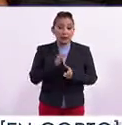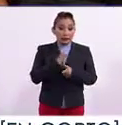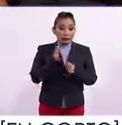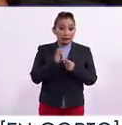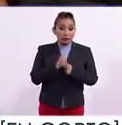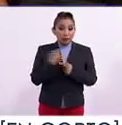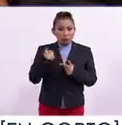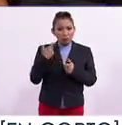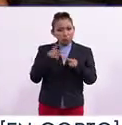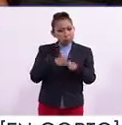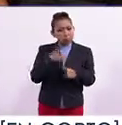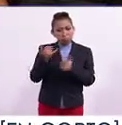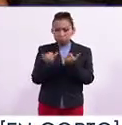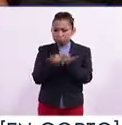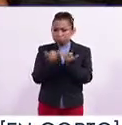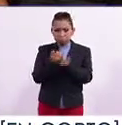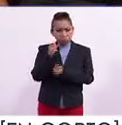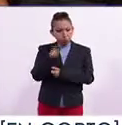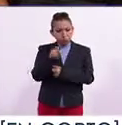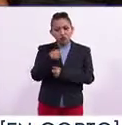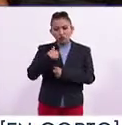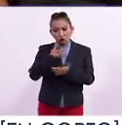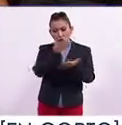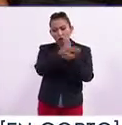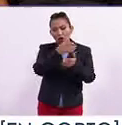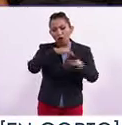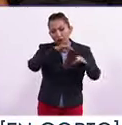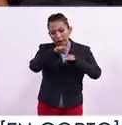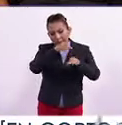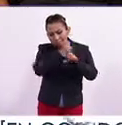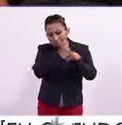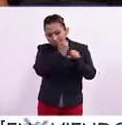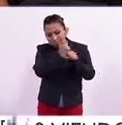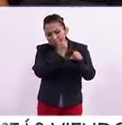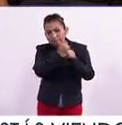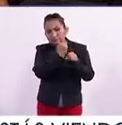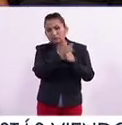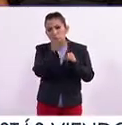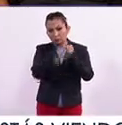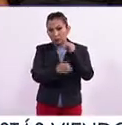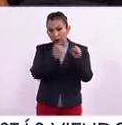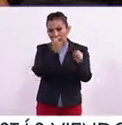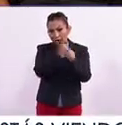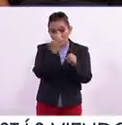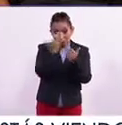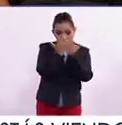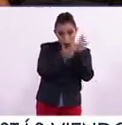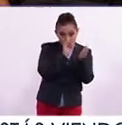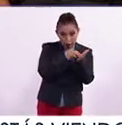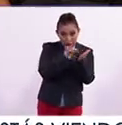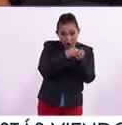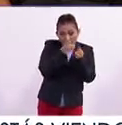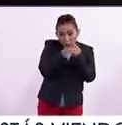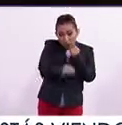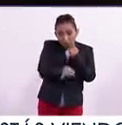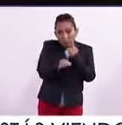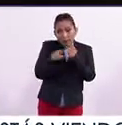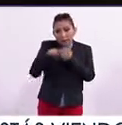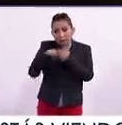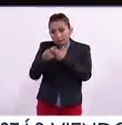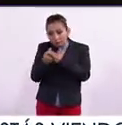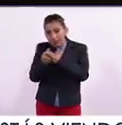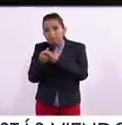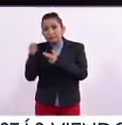y trabajé en la práctica en los últimos años de la facultad y principio de la